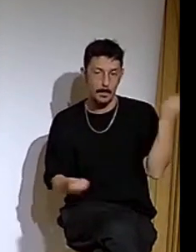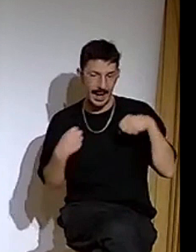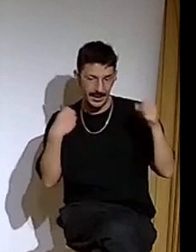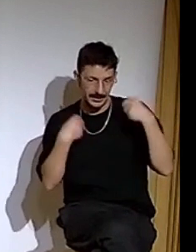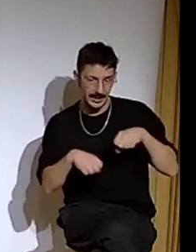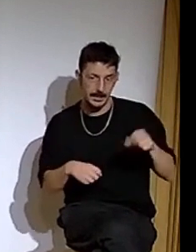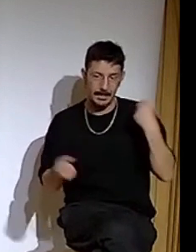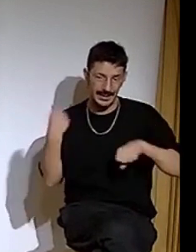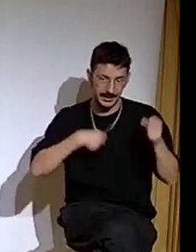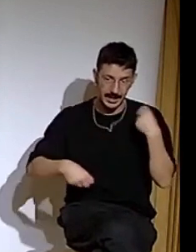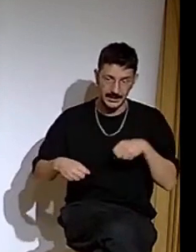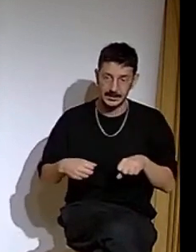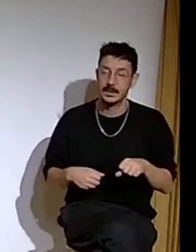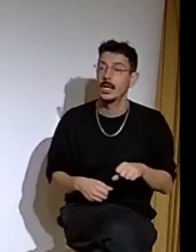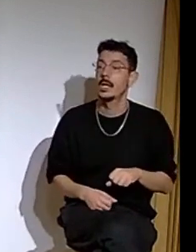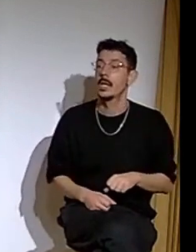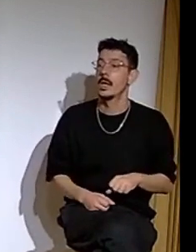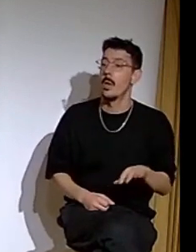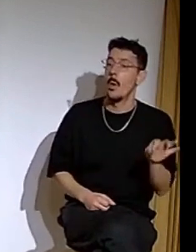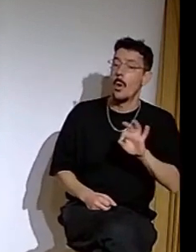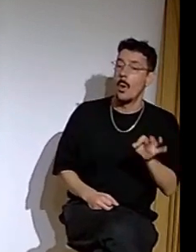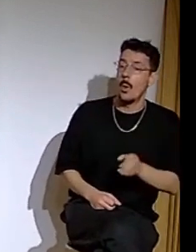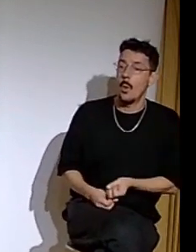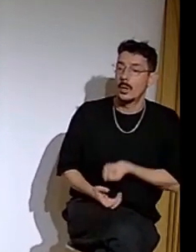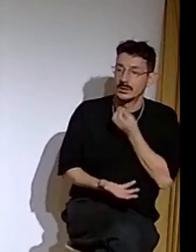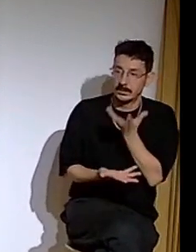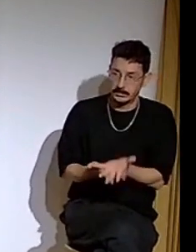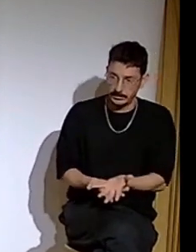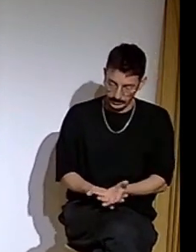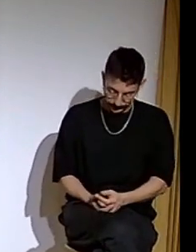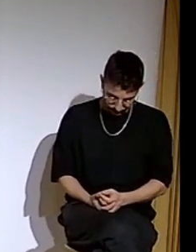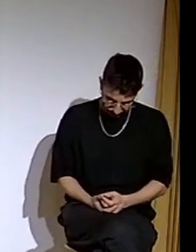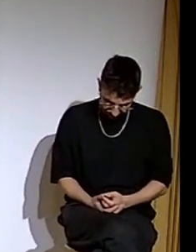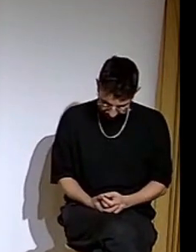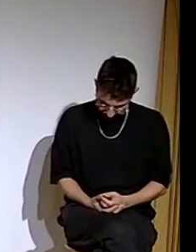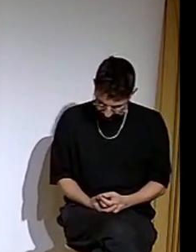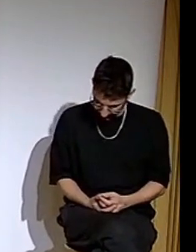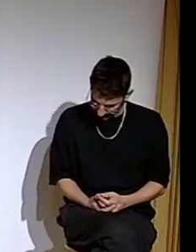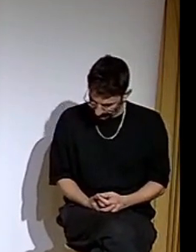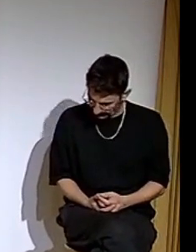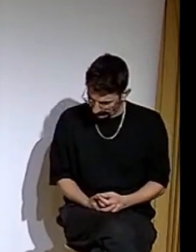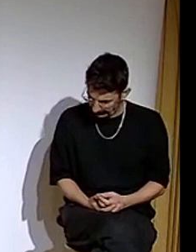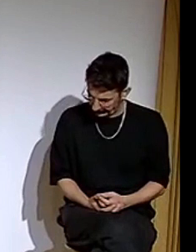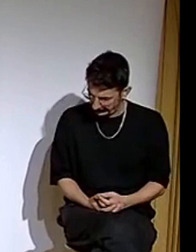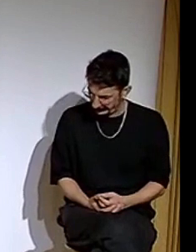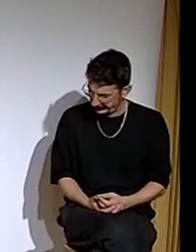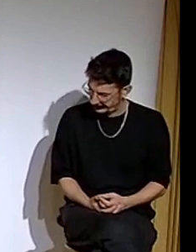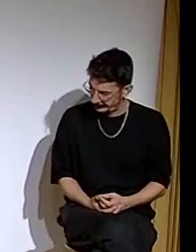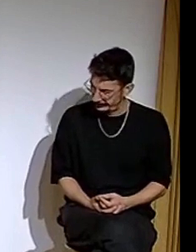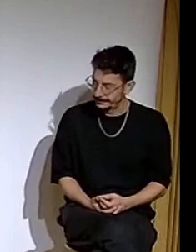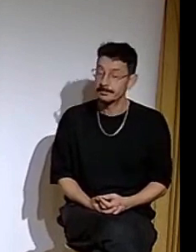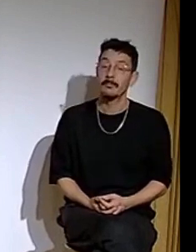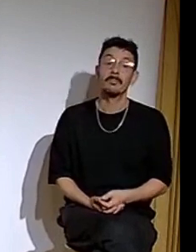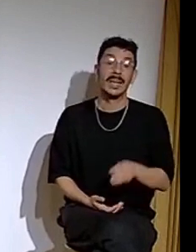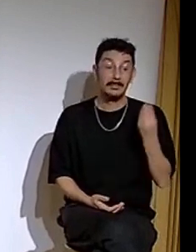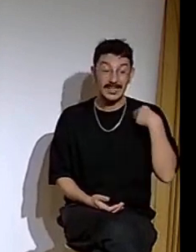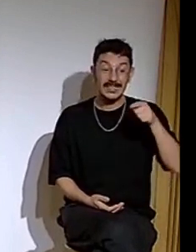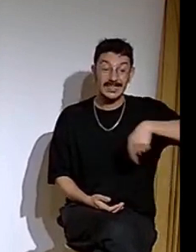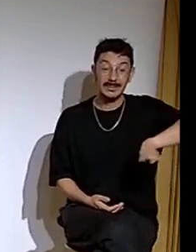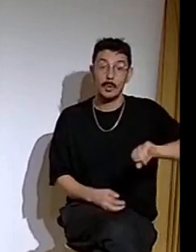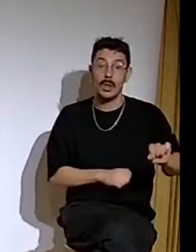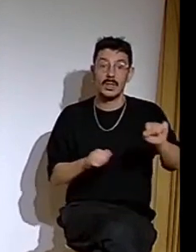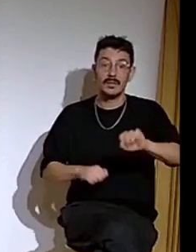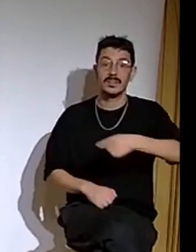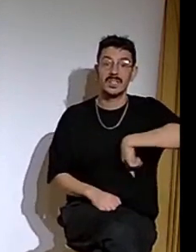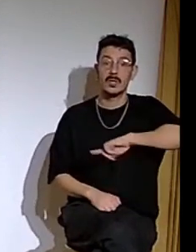manifestaciones que lo que hacían era defender pues nuestros cuerpos no de una manera libre sin hacer